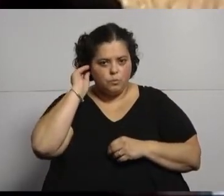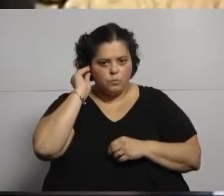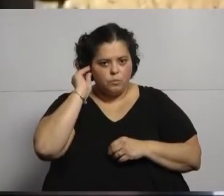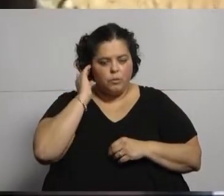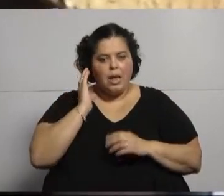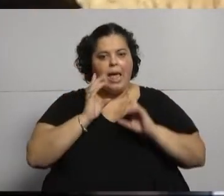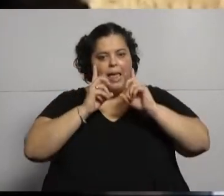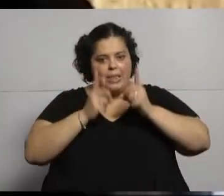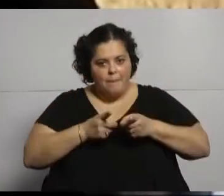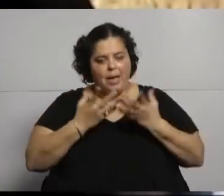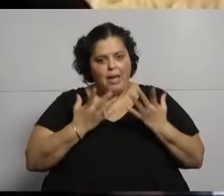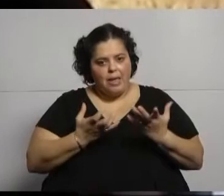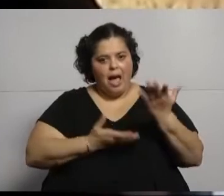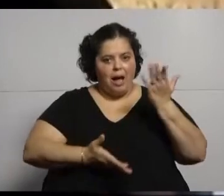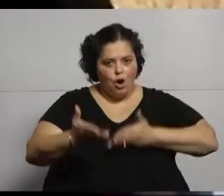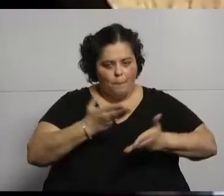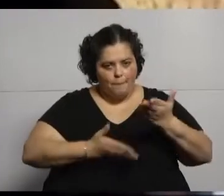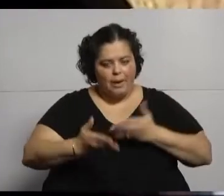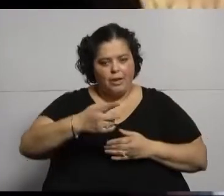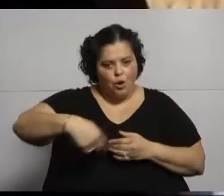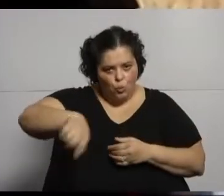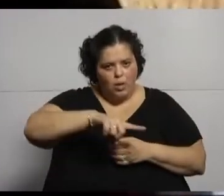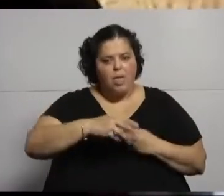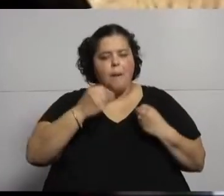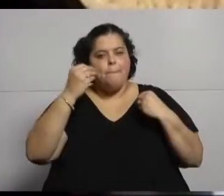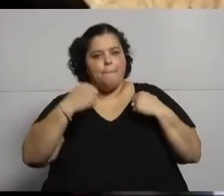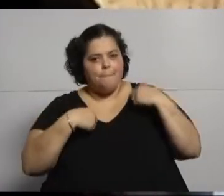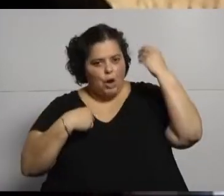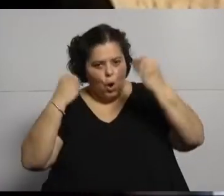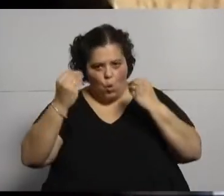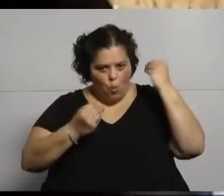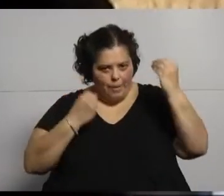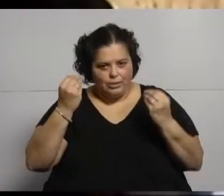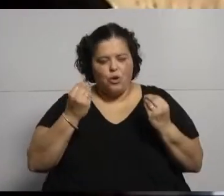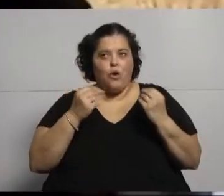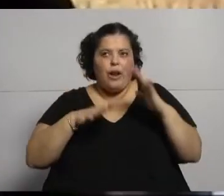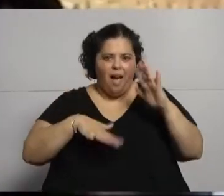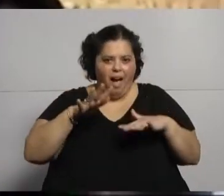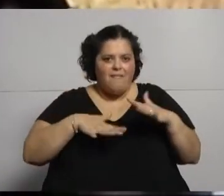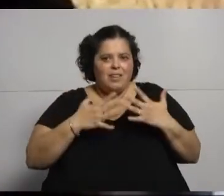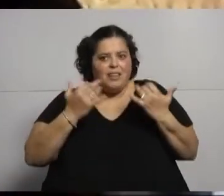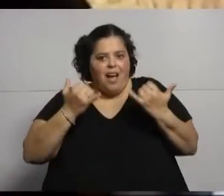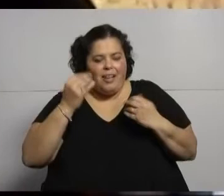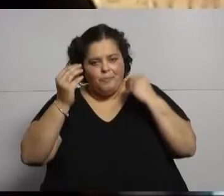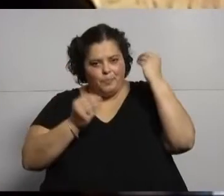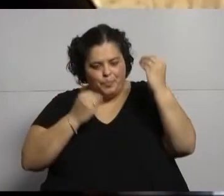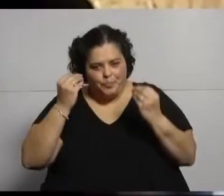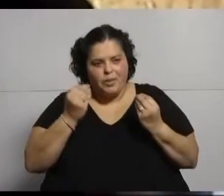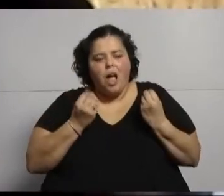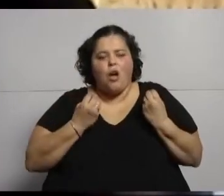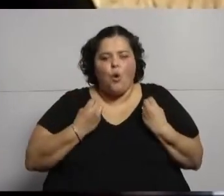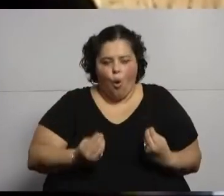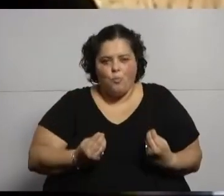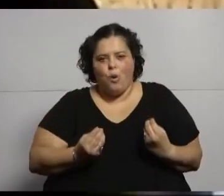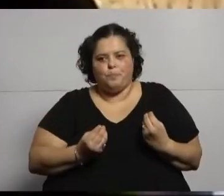Quería también compartirles esta preocupación que a veces surge, que es, bueno,